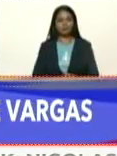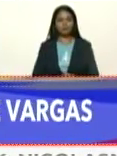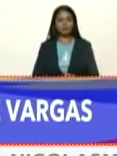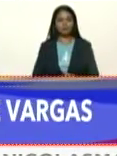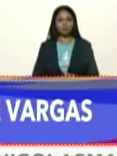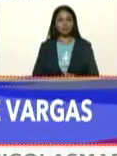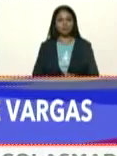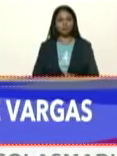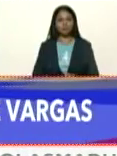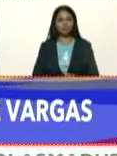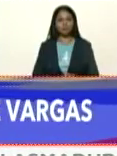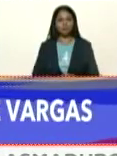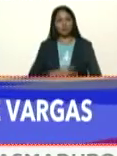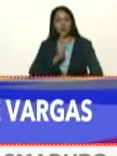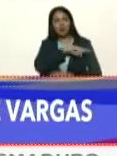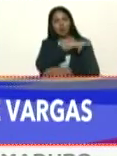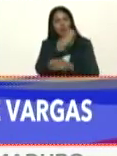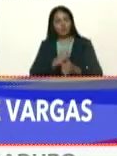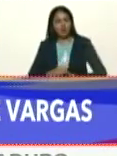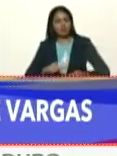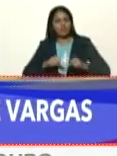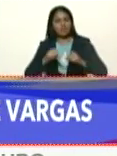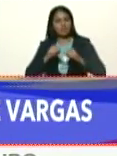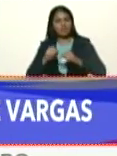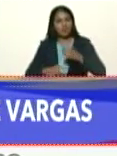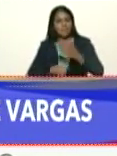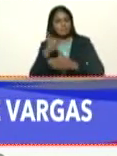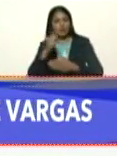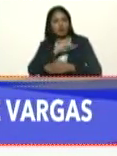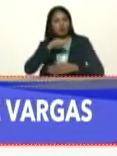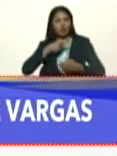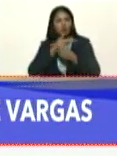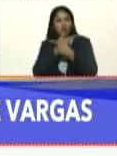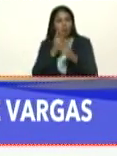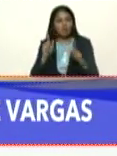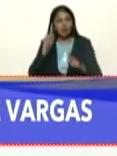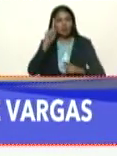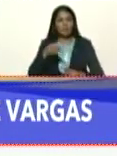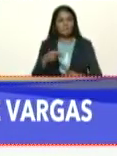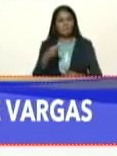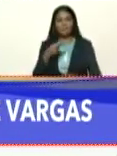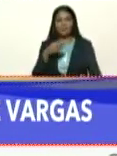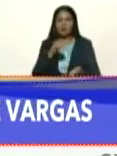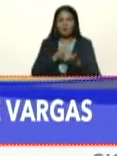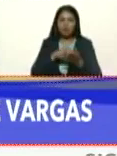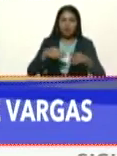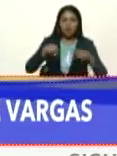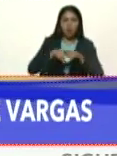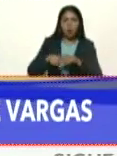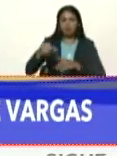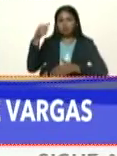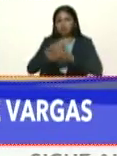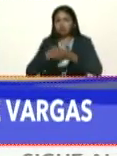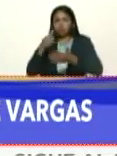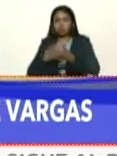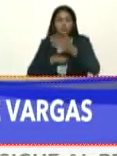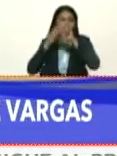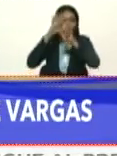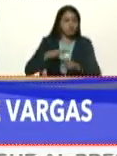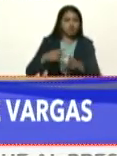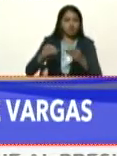La fuerza perseverante que llevó a nuestro libertador a sobreponerse a derrotas,